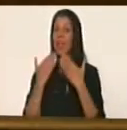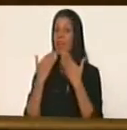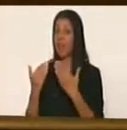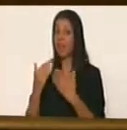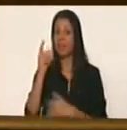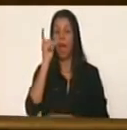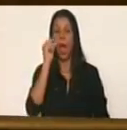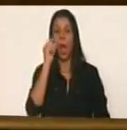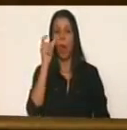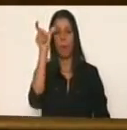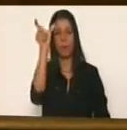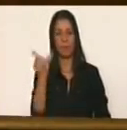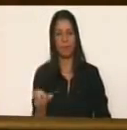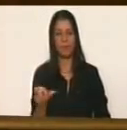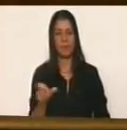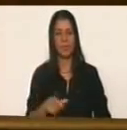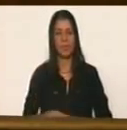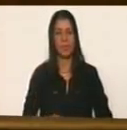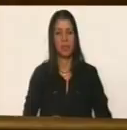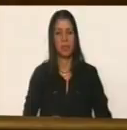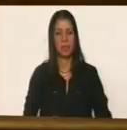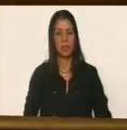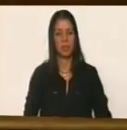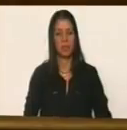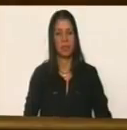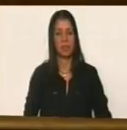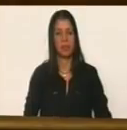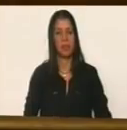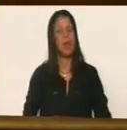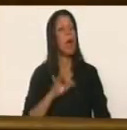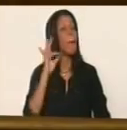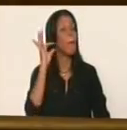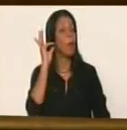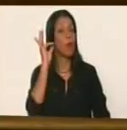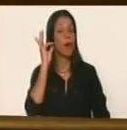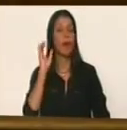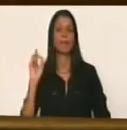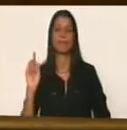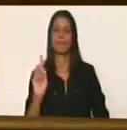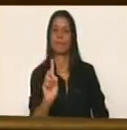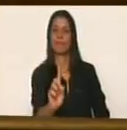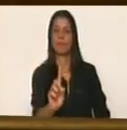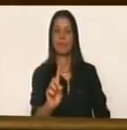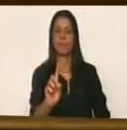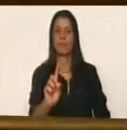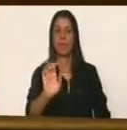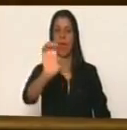constituyente Alemán. Voy a dar la palabra a la constituyente Emma Díaz.